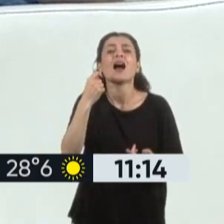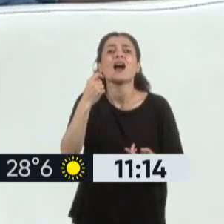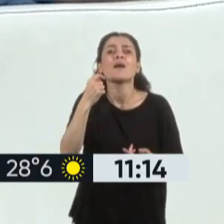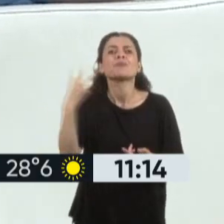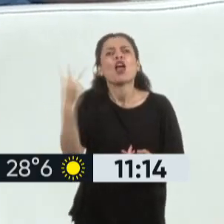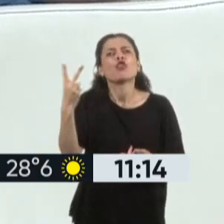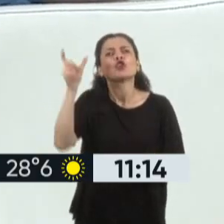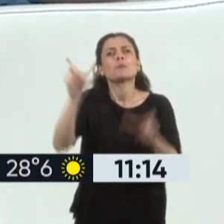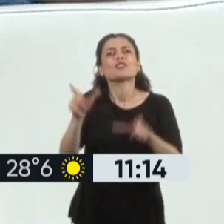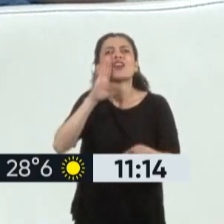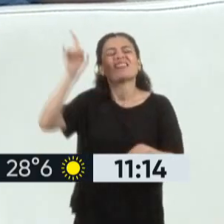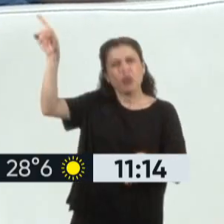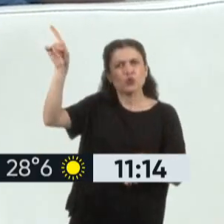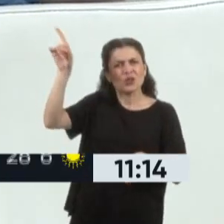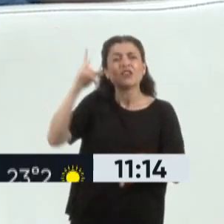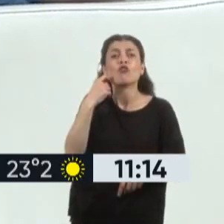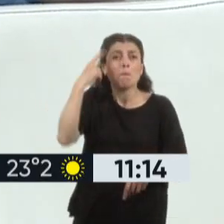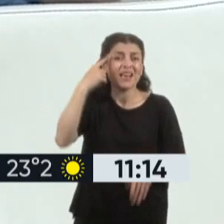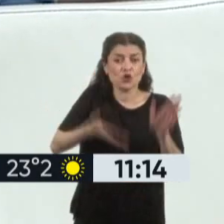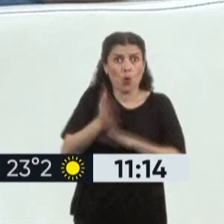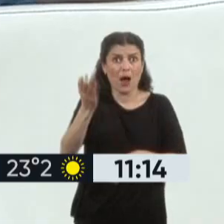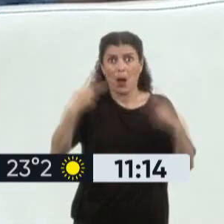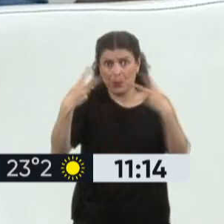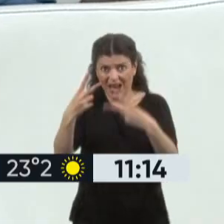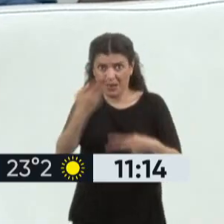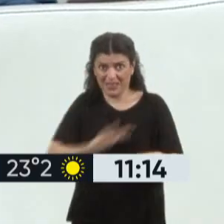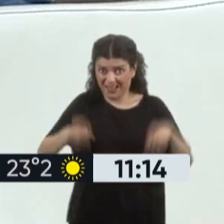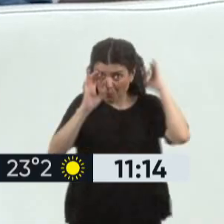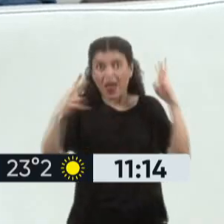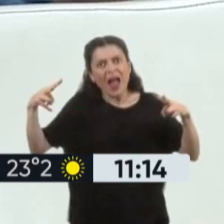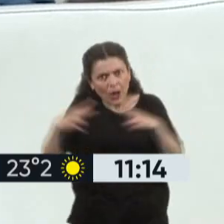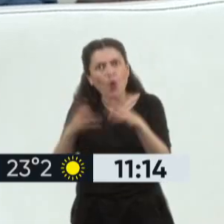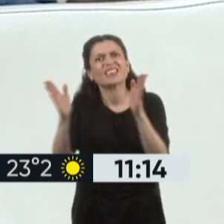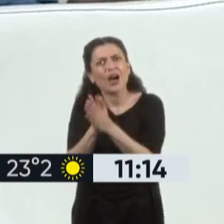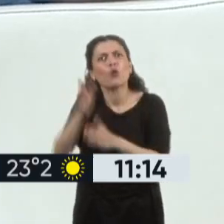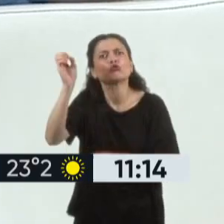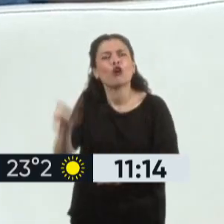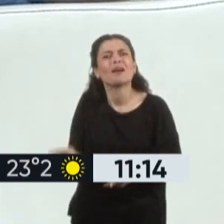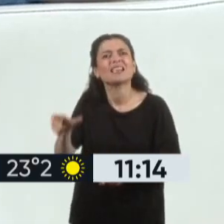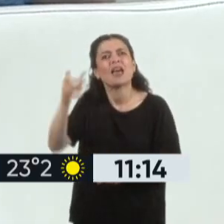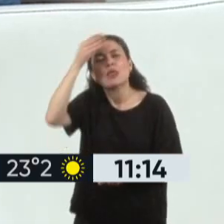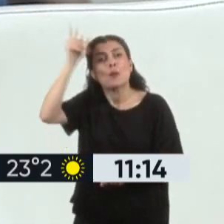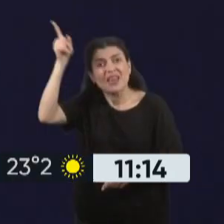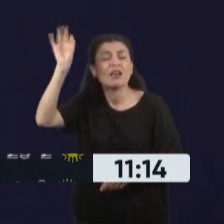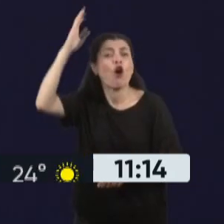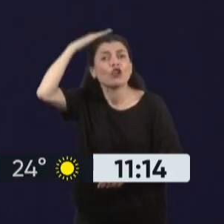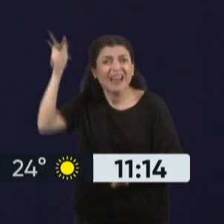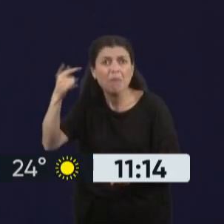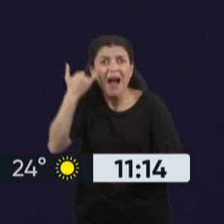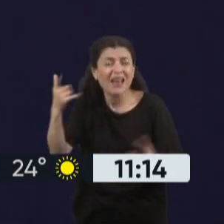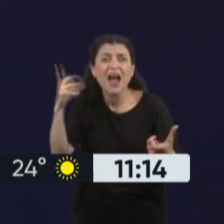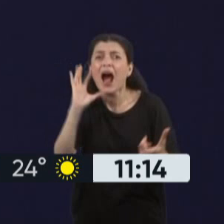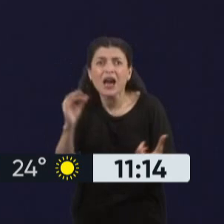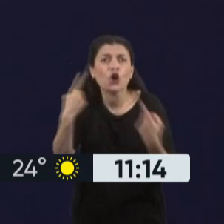si va a haber un encuentro con Donald Trump en Estados Unidos y si el presidente va a manifestar públicamente a quién apoya de los dos. Muchas gracias. No,